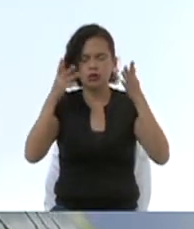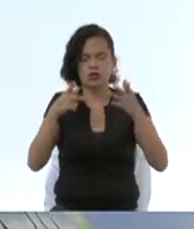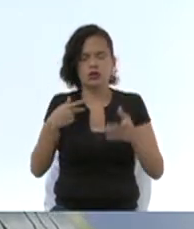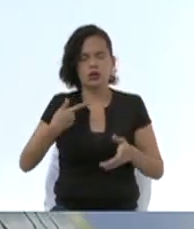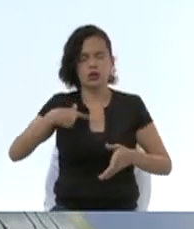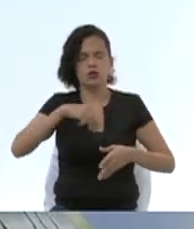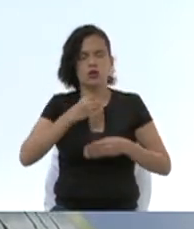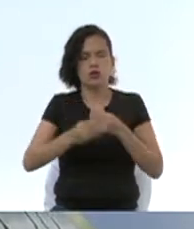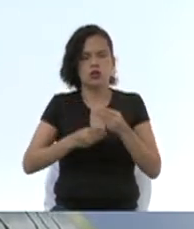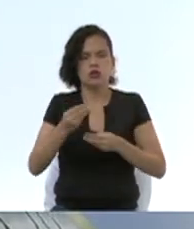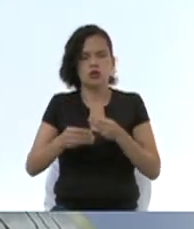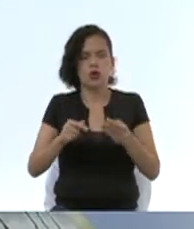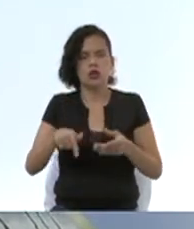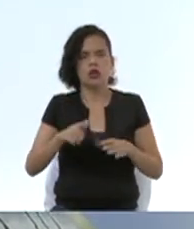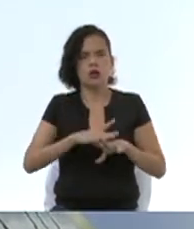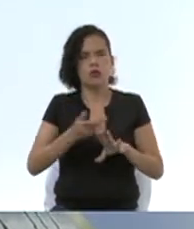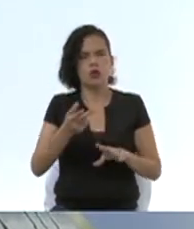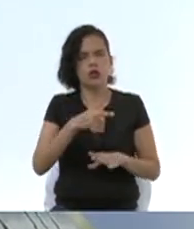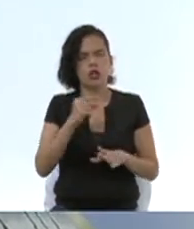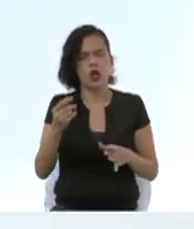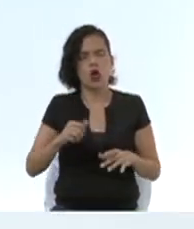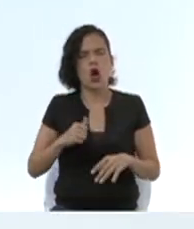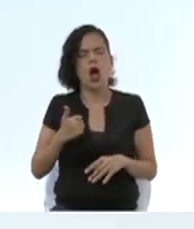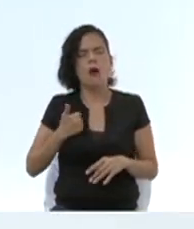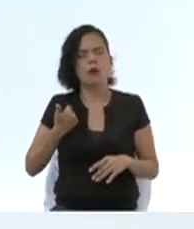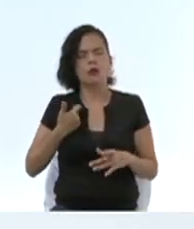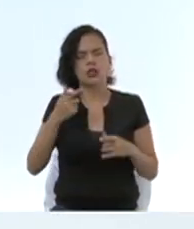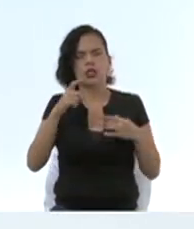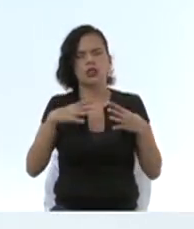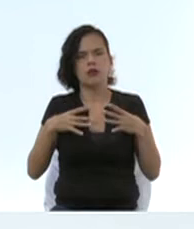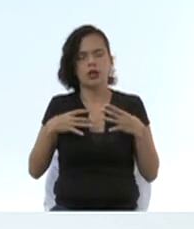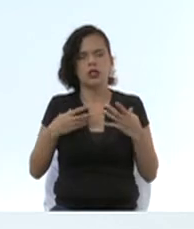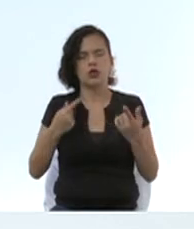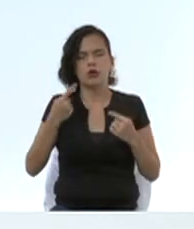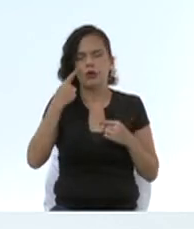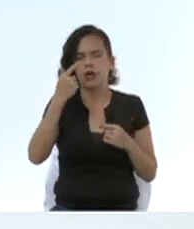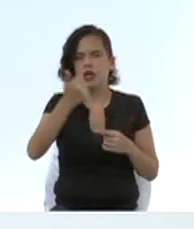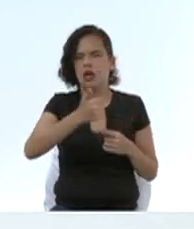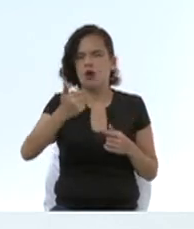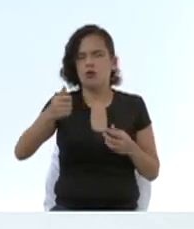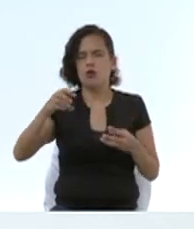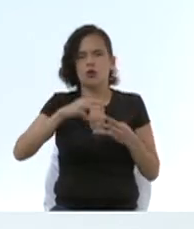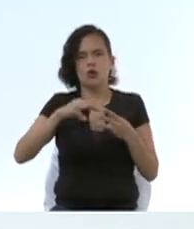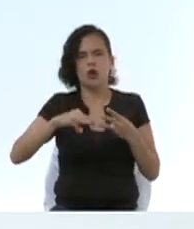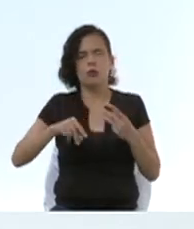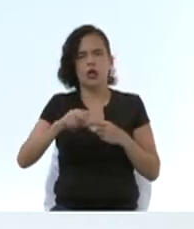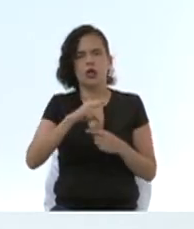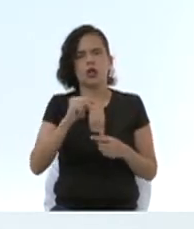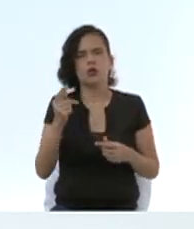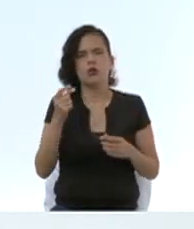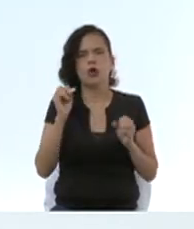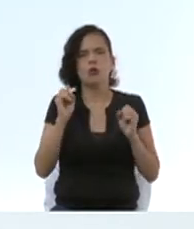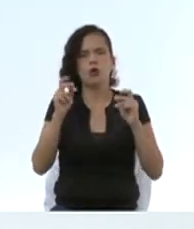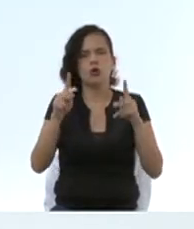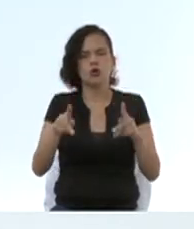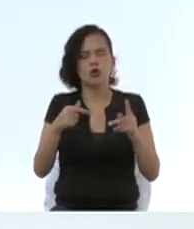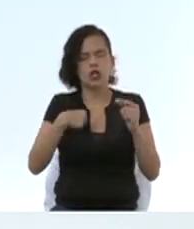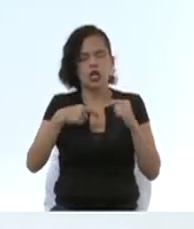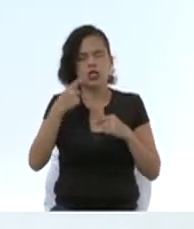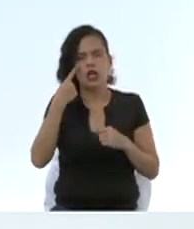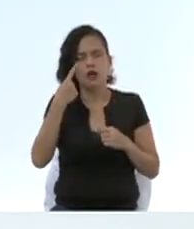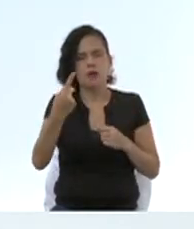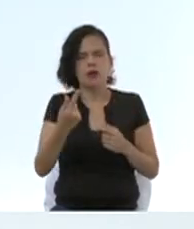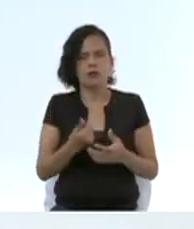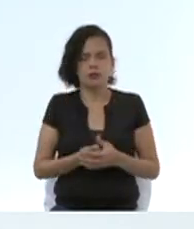damos acá. Y por qué no aprovechar estas vacaciones para ver cada uno de esos programas que no tuvimos la oportunidad de